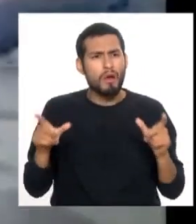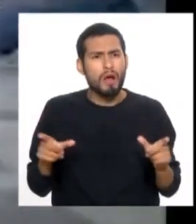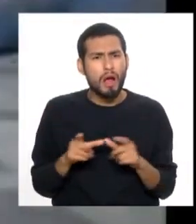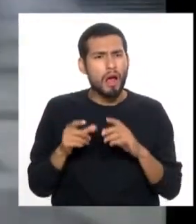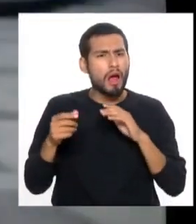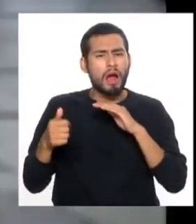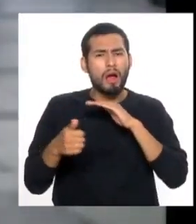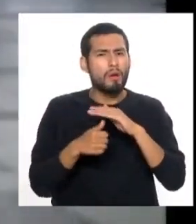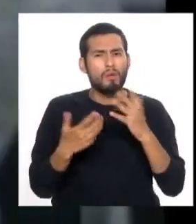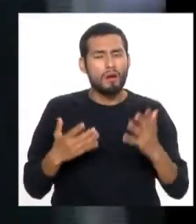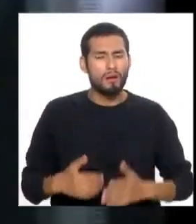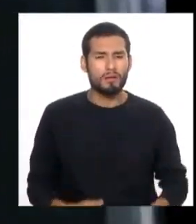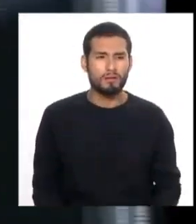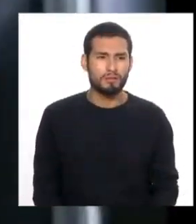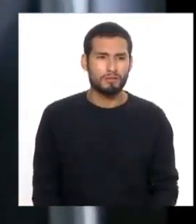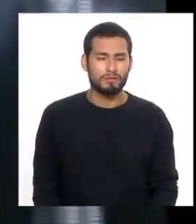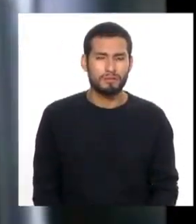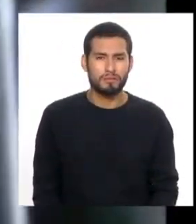quedarse.